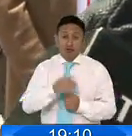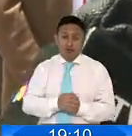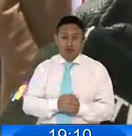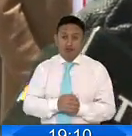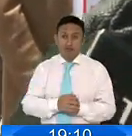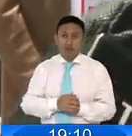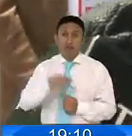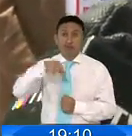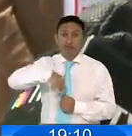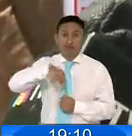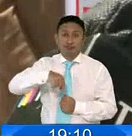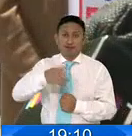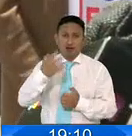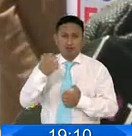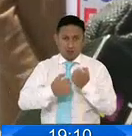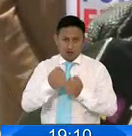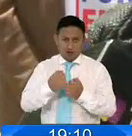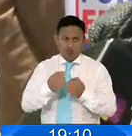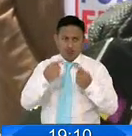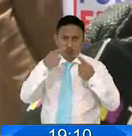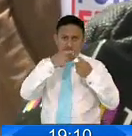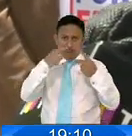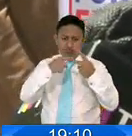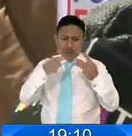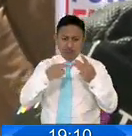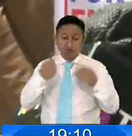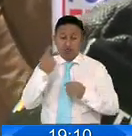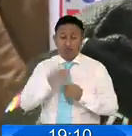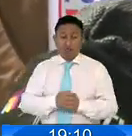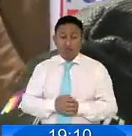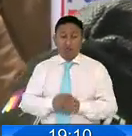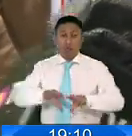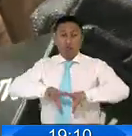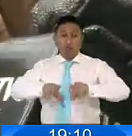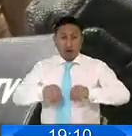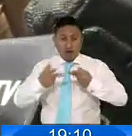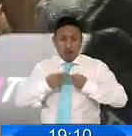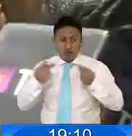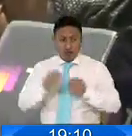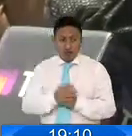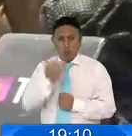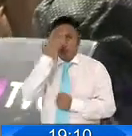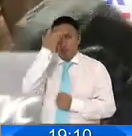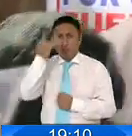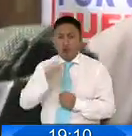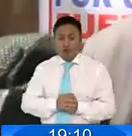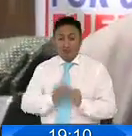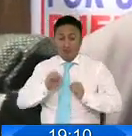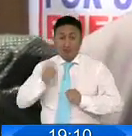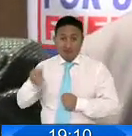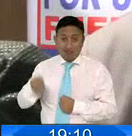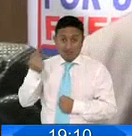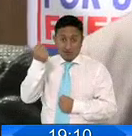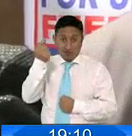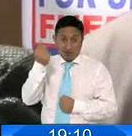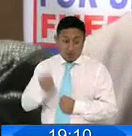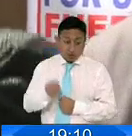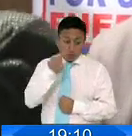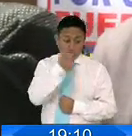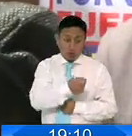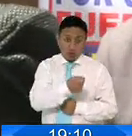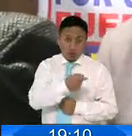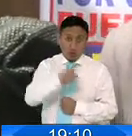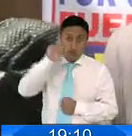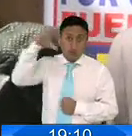una concurrencia de delitos entre esas, concusión, peculado. ¿Por qué peculado? Porque le están dando dinero a este movimiento